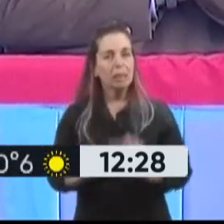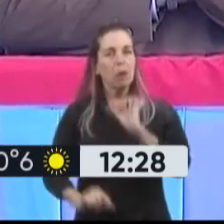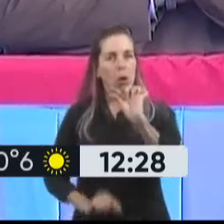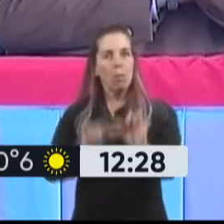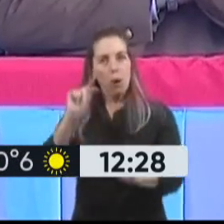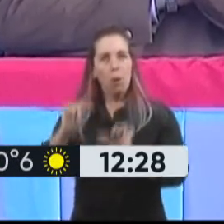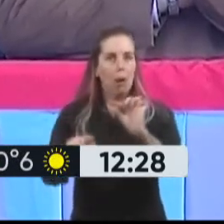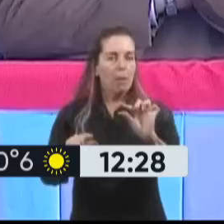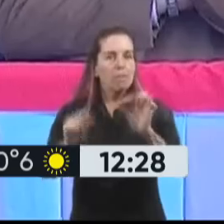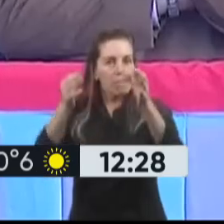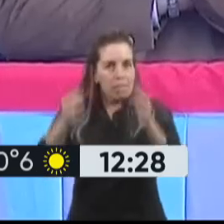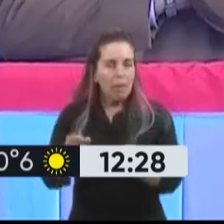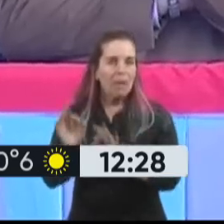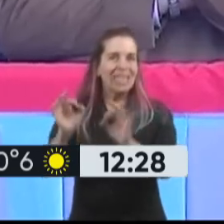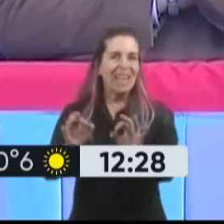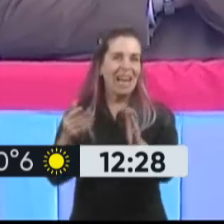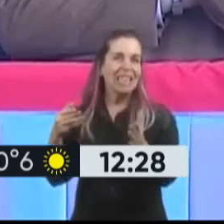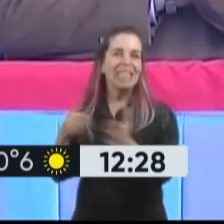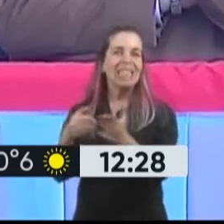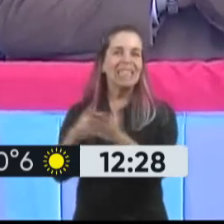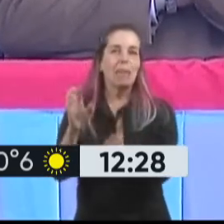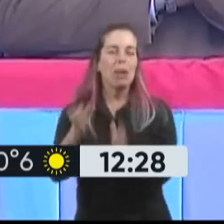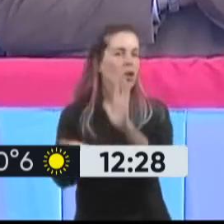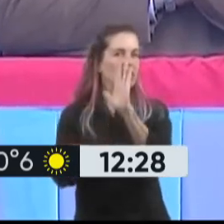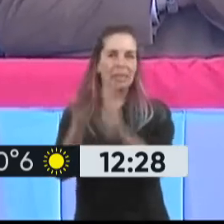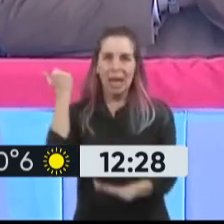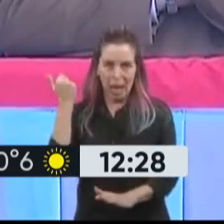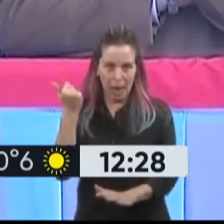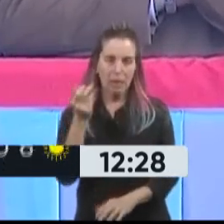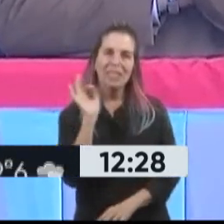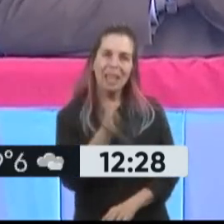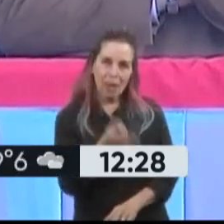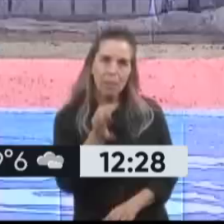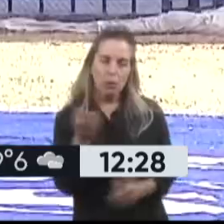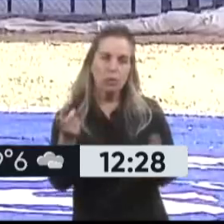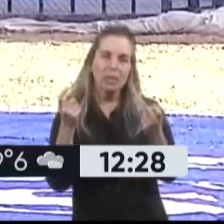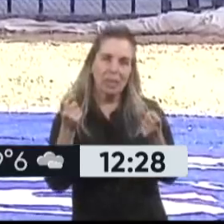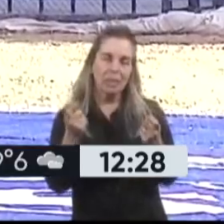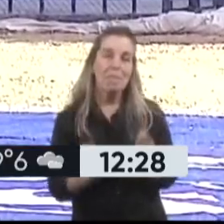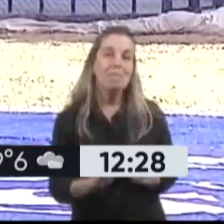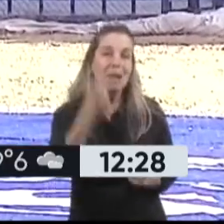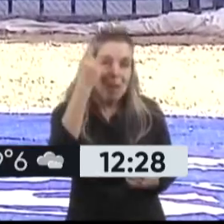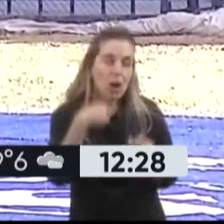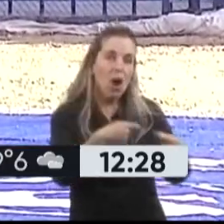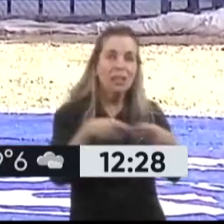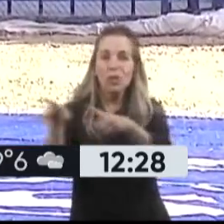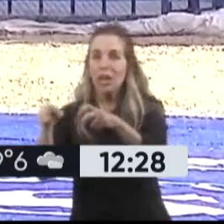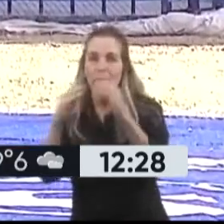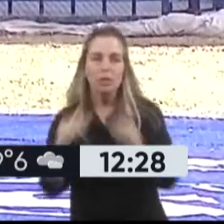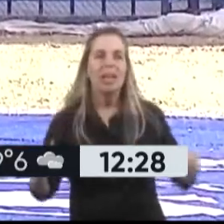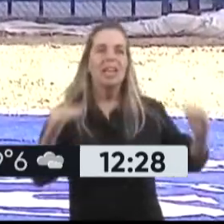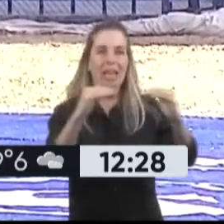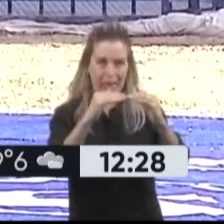más cerca para abrir el cepo. Dijimos que era necesario equilibrio fiscal